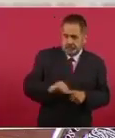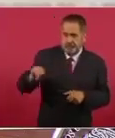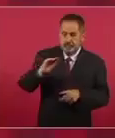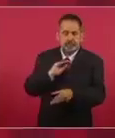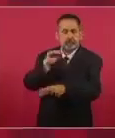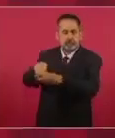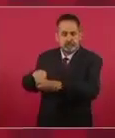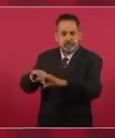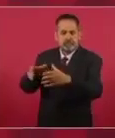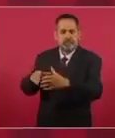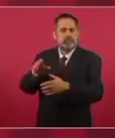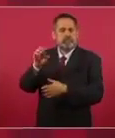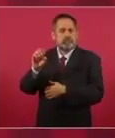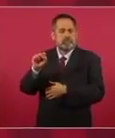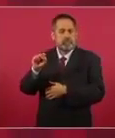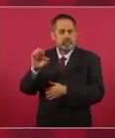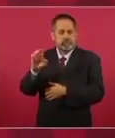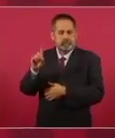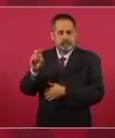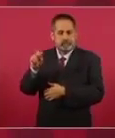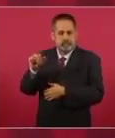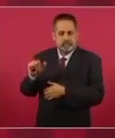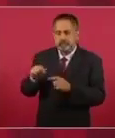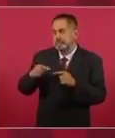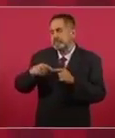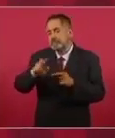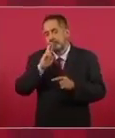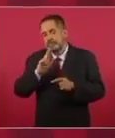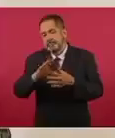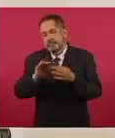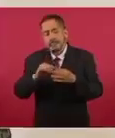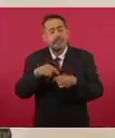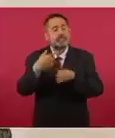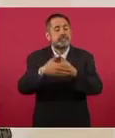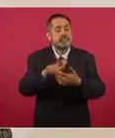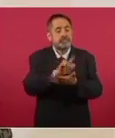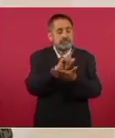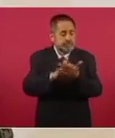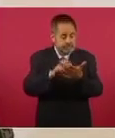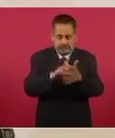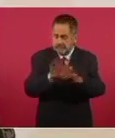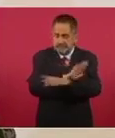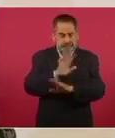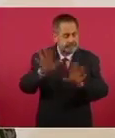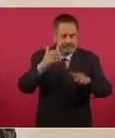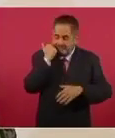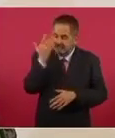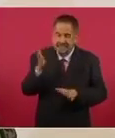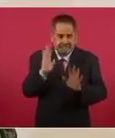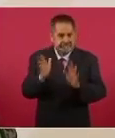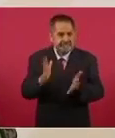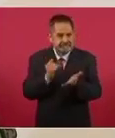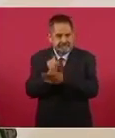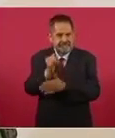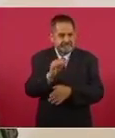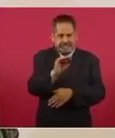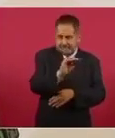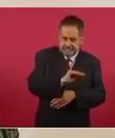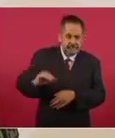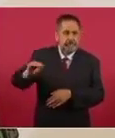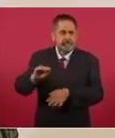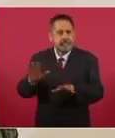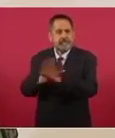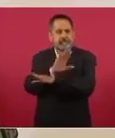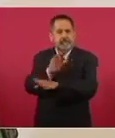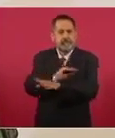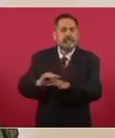la Defensa y esperamos nada más el resultado de la reforma. Pero ya quiero que sea la